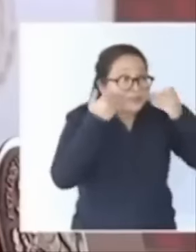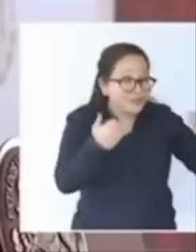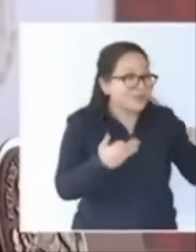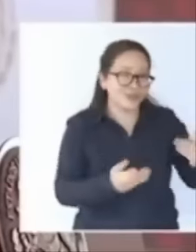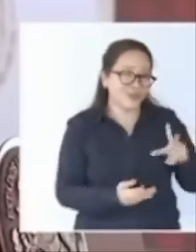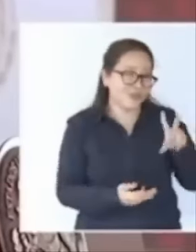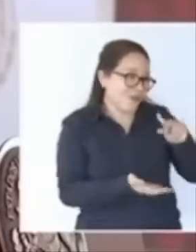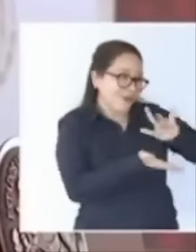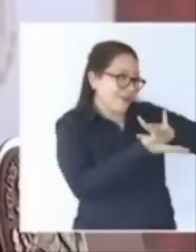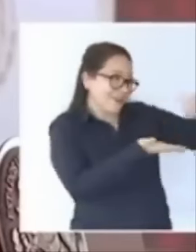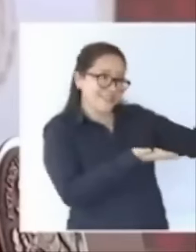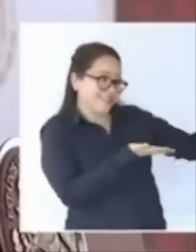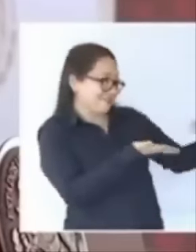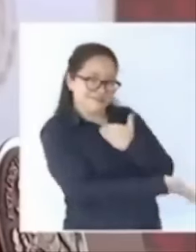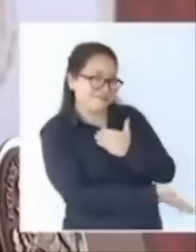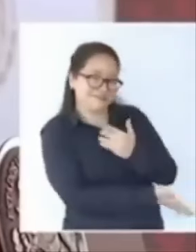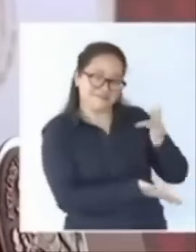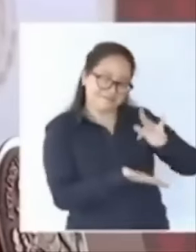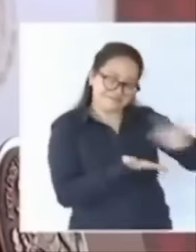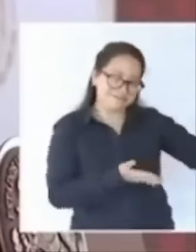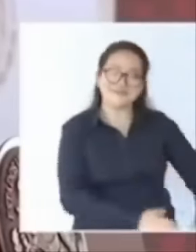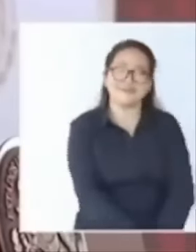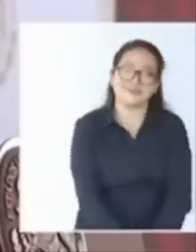No aceptamos ninguna intervención.